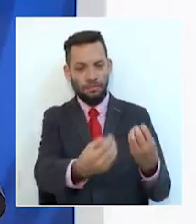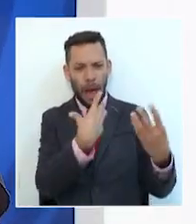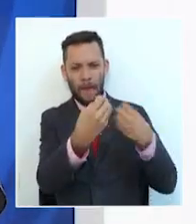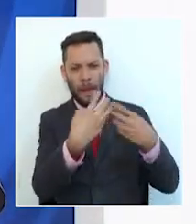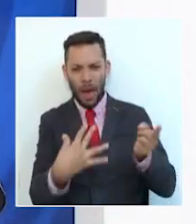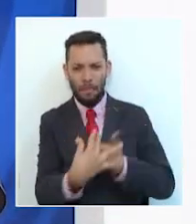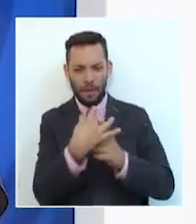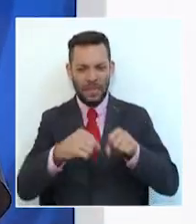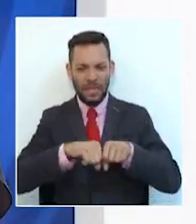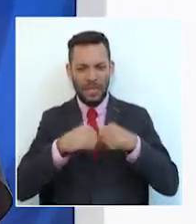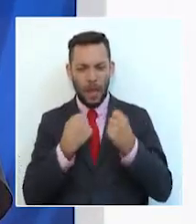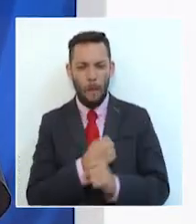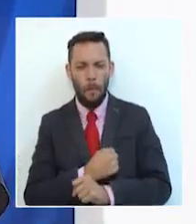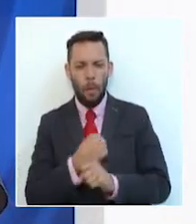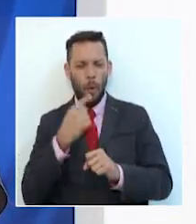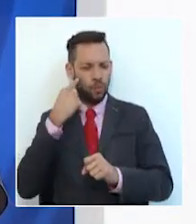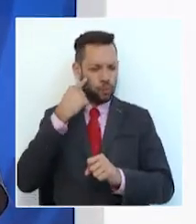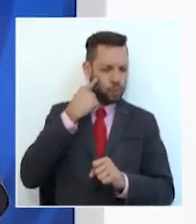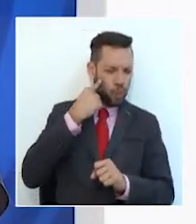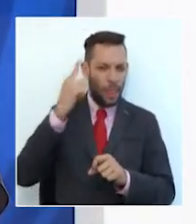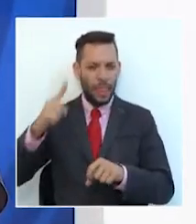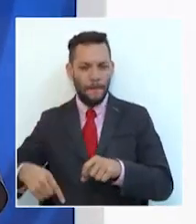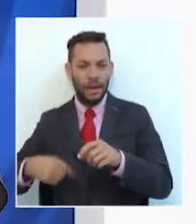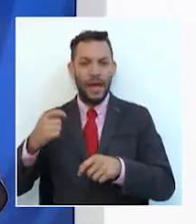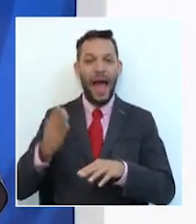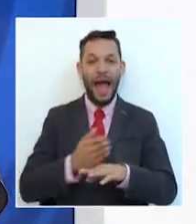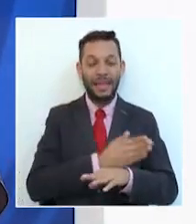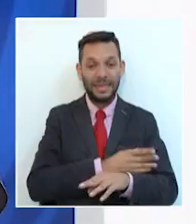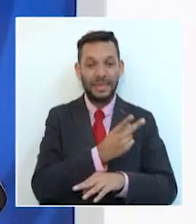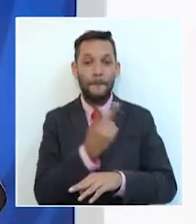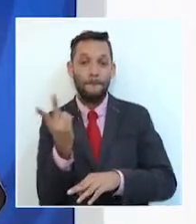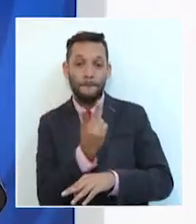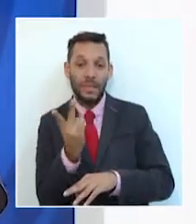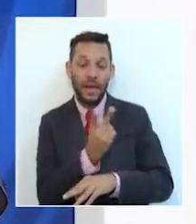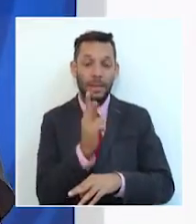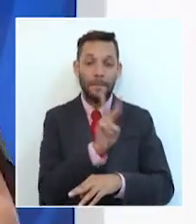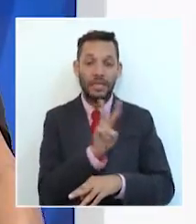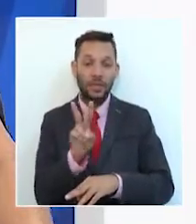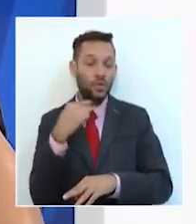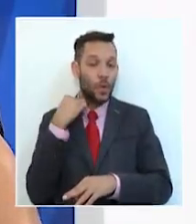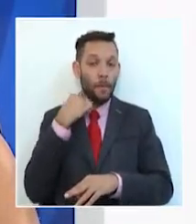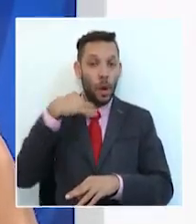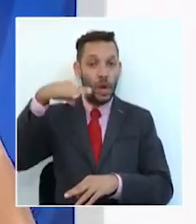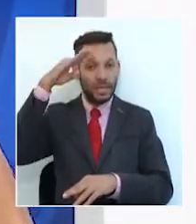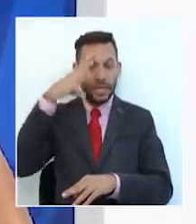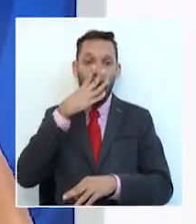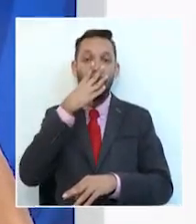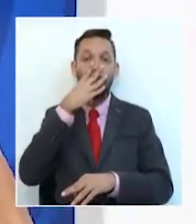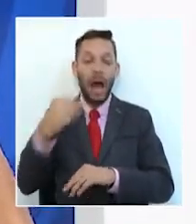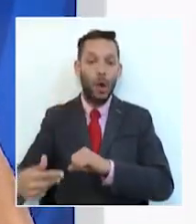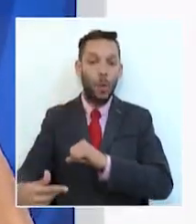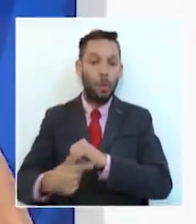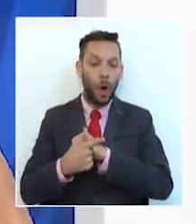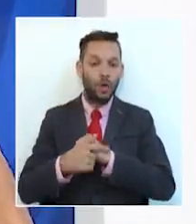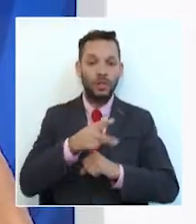granadas aturdidoras y perigones de goma durante el pupitrazo adelantado el viernes 22 de noviembre. Según los voceros estudiantiles,